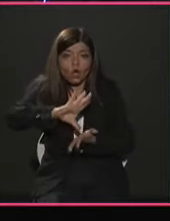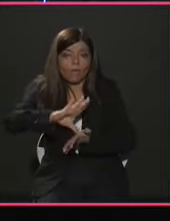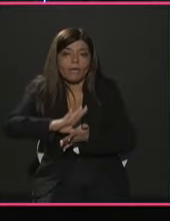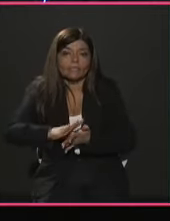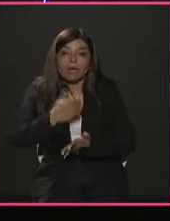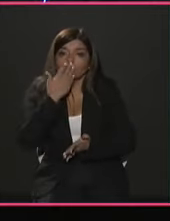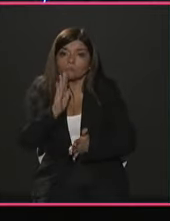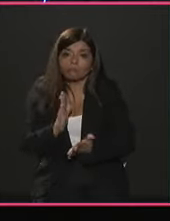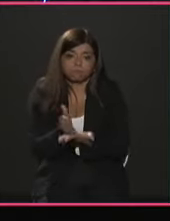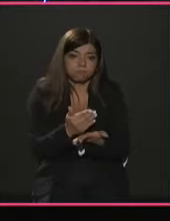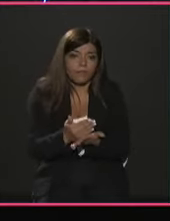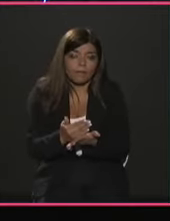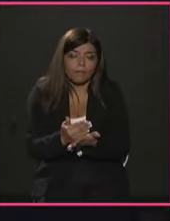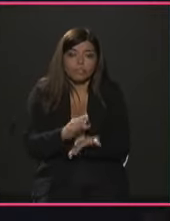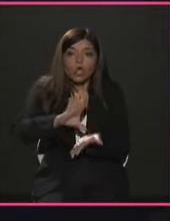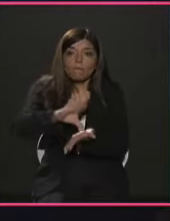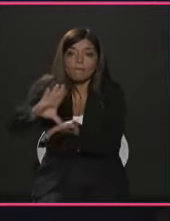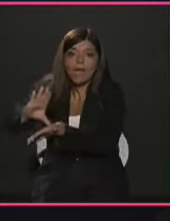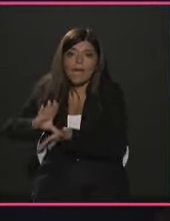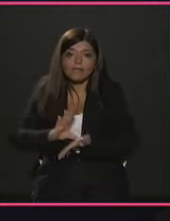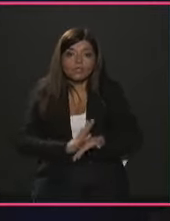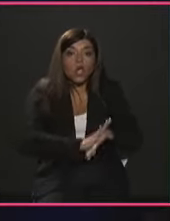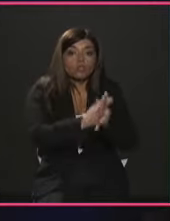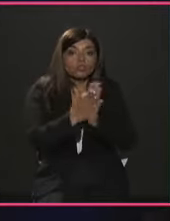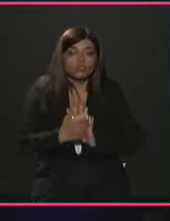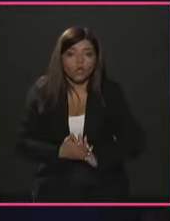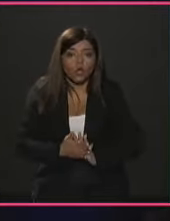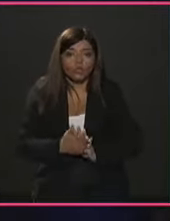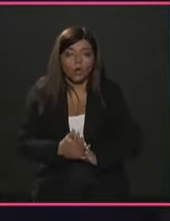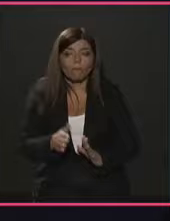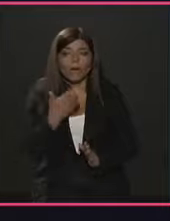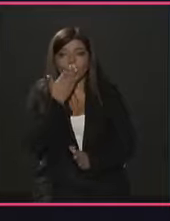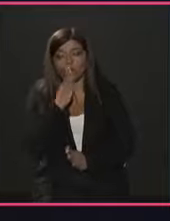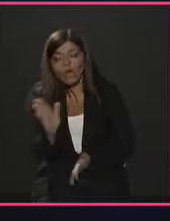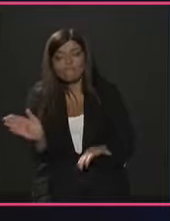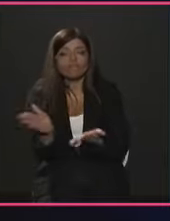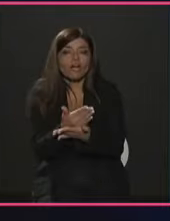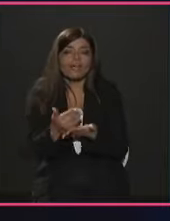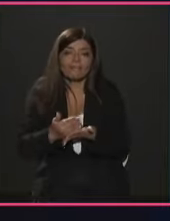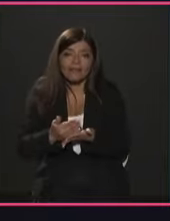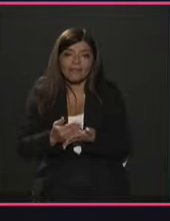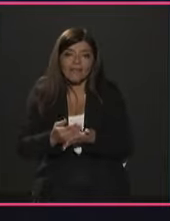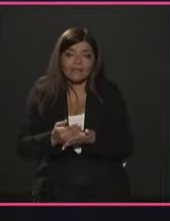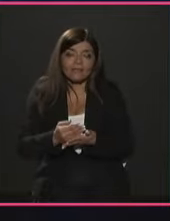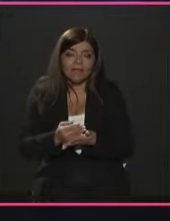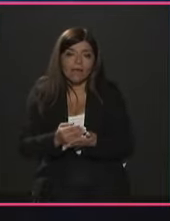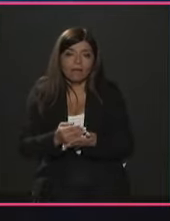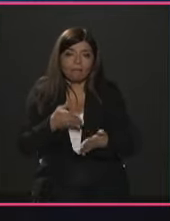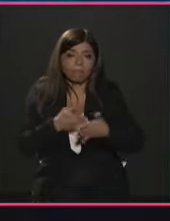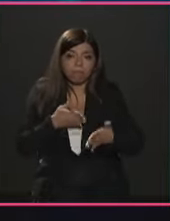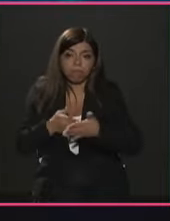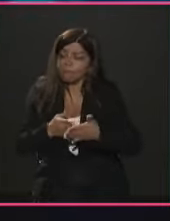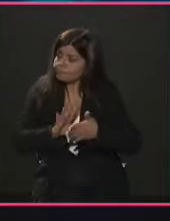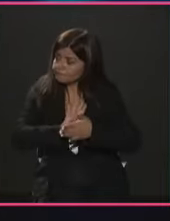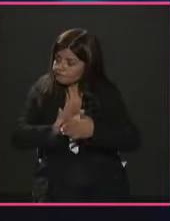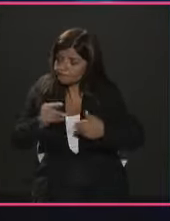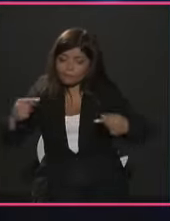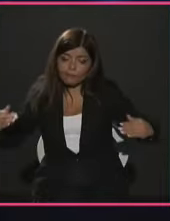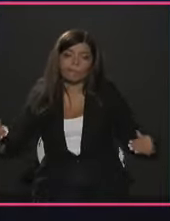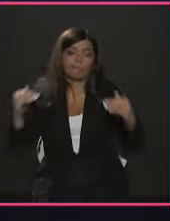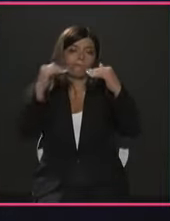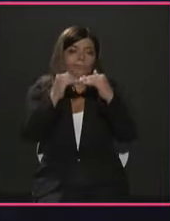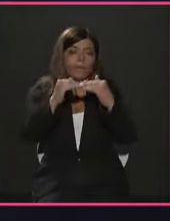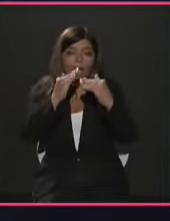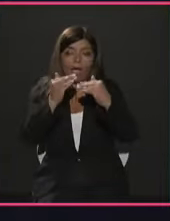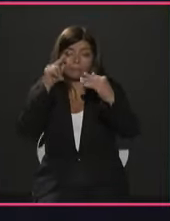tener un país que esté preparado para poder tener una buena estrategia sin limitaciones para poder enfocarnos